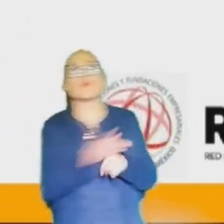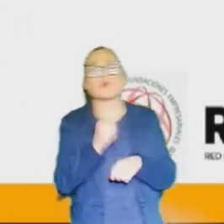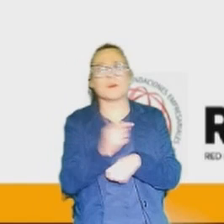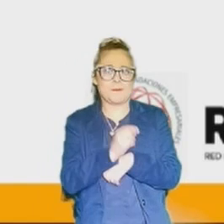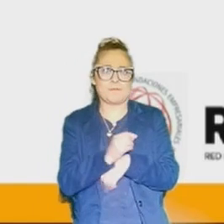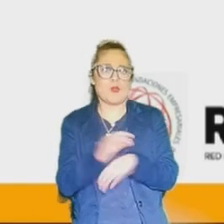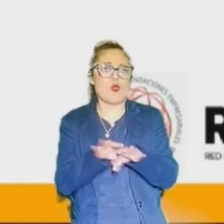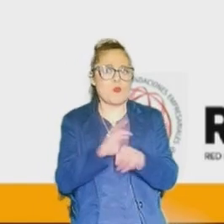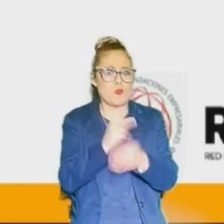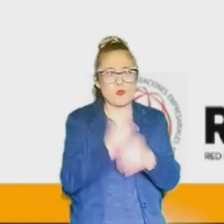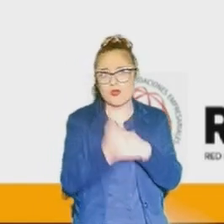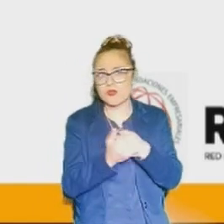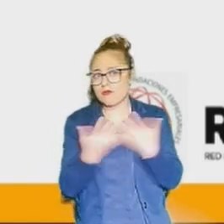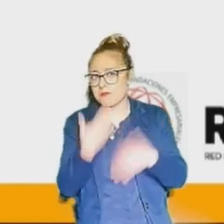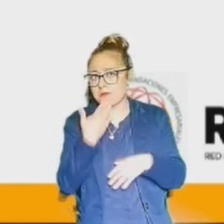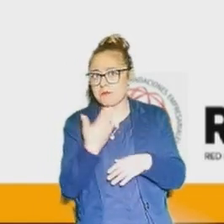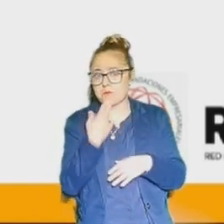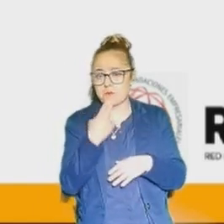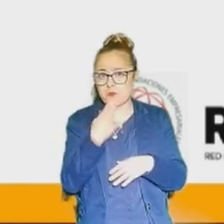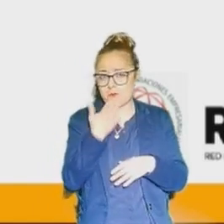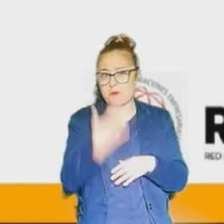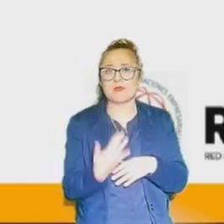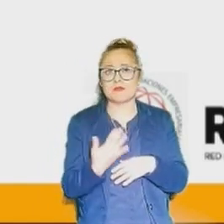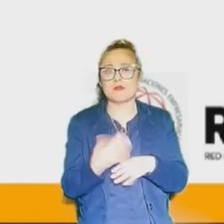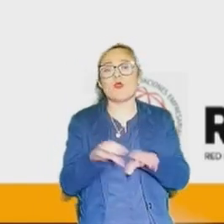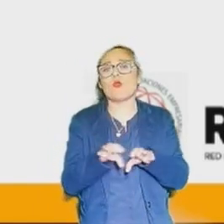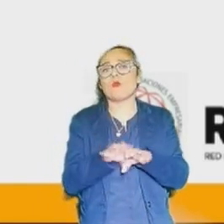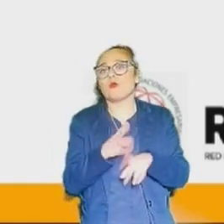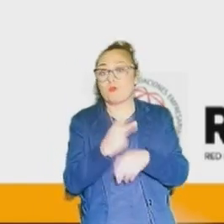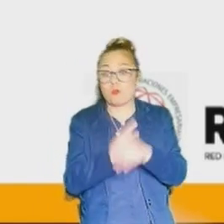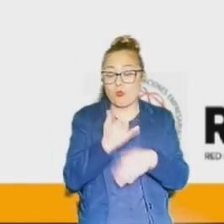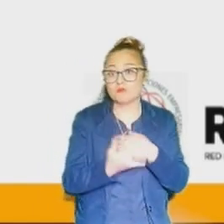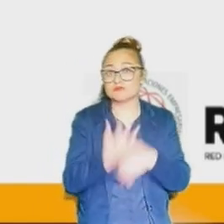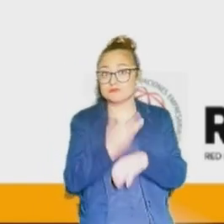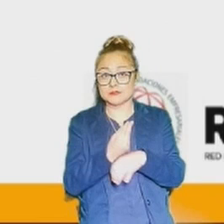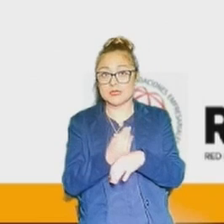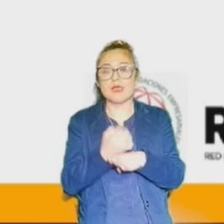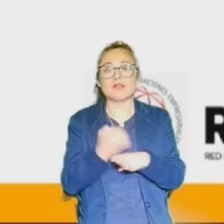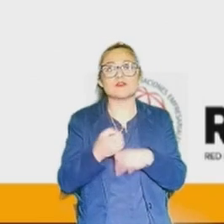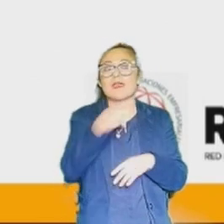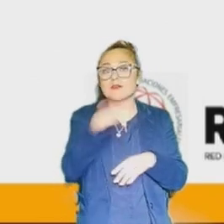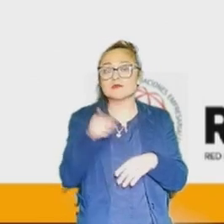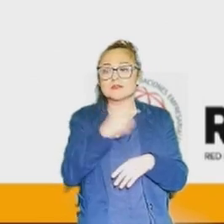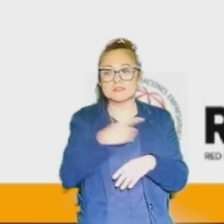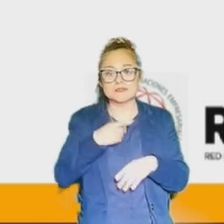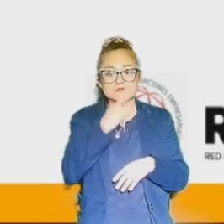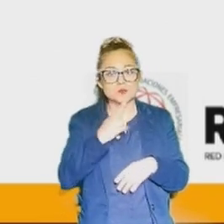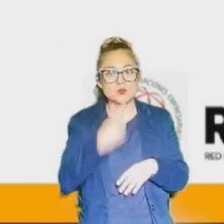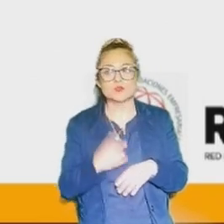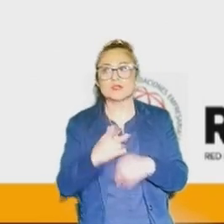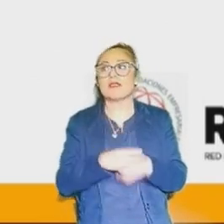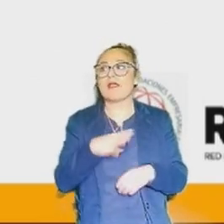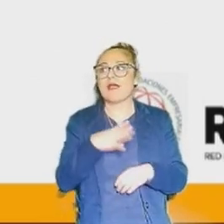proyecto? ¿Y qué van a resolver desde su proyecto? ¿Va? ¿Vale? Entonces, eso es lo que tienen que contestar. Ah, bueno, y ahí están